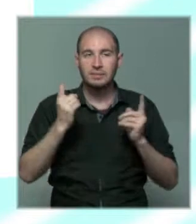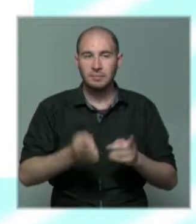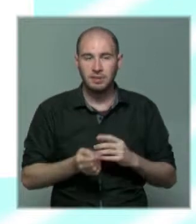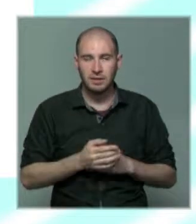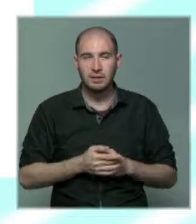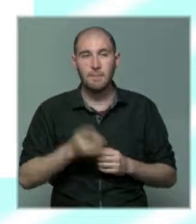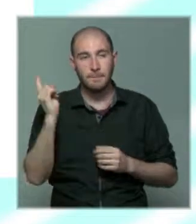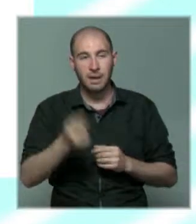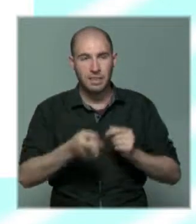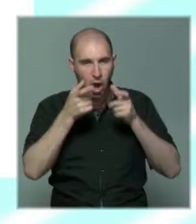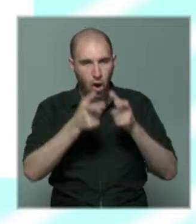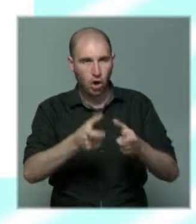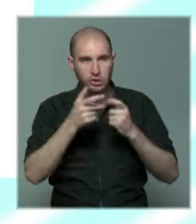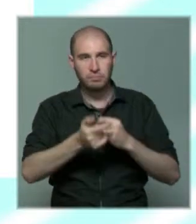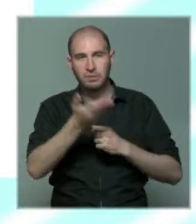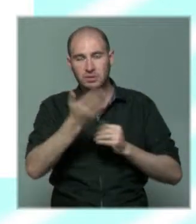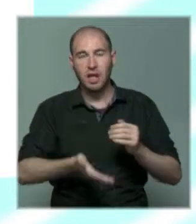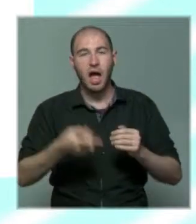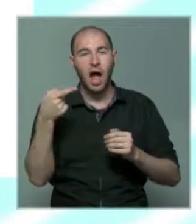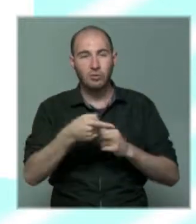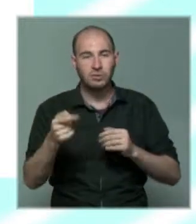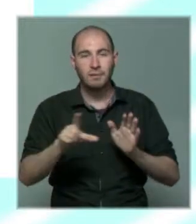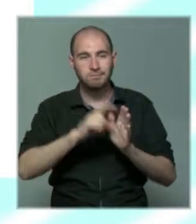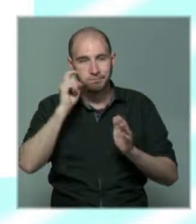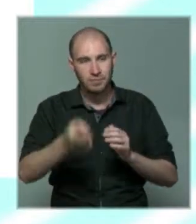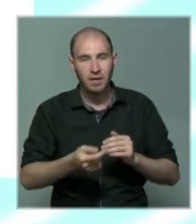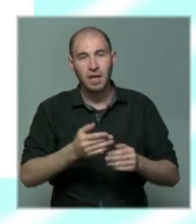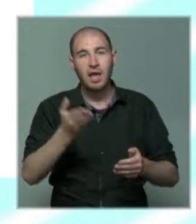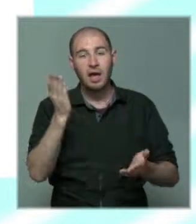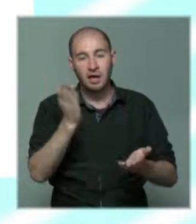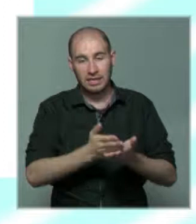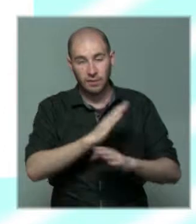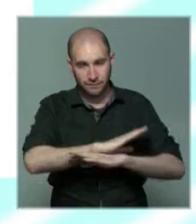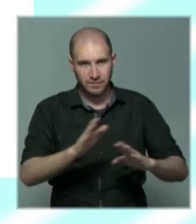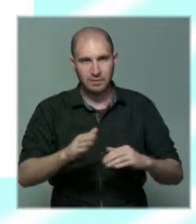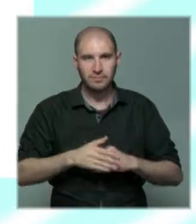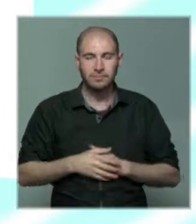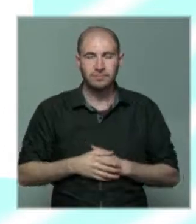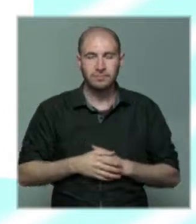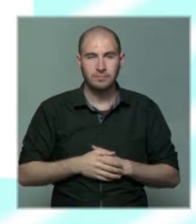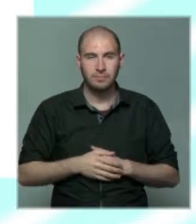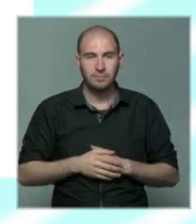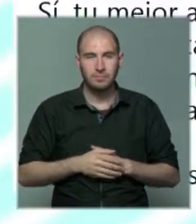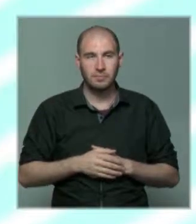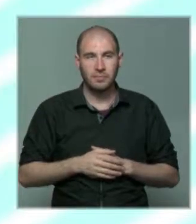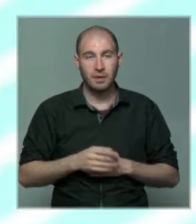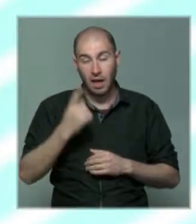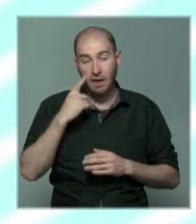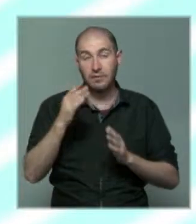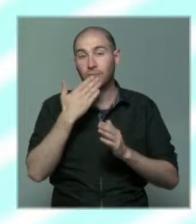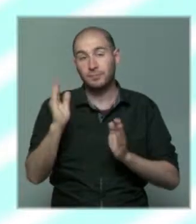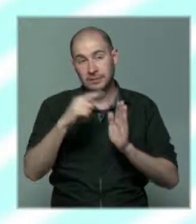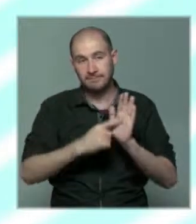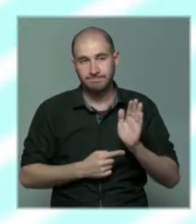se estableció que se realizará un seguimiento para los imputados por este delito una vez cumplida la condena. Dice... Bueno, veremos si eso se cumple,